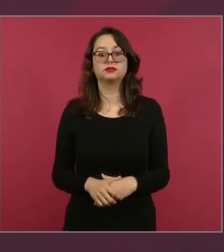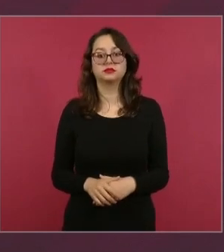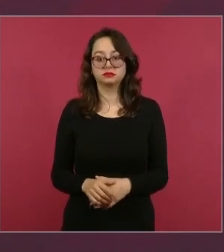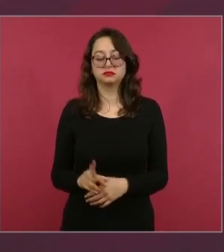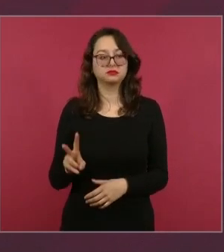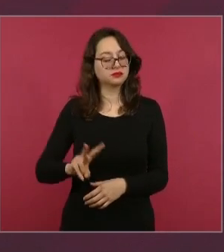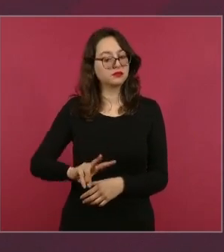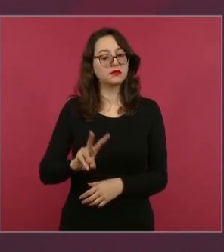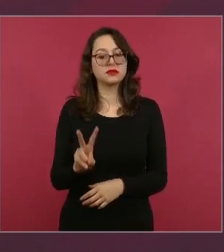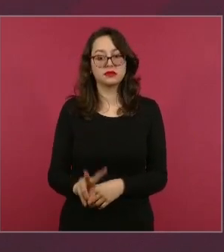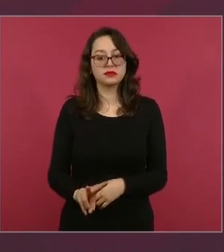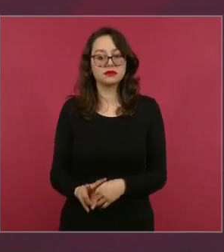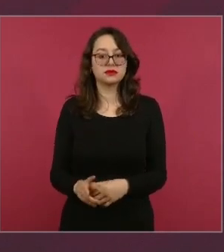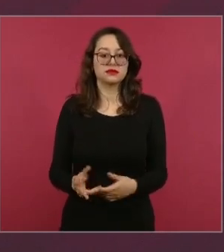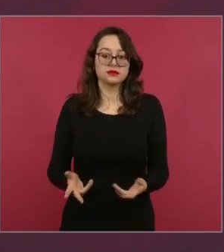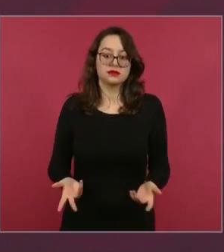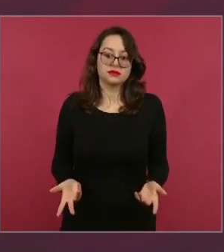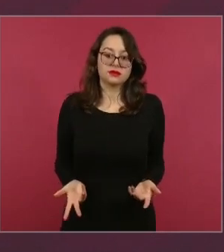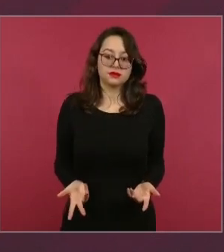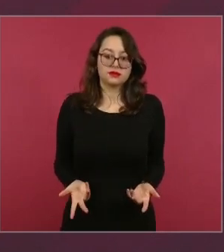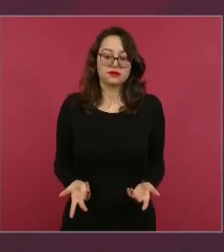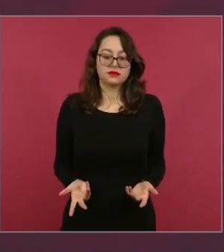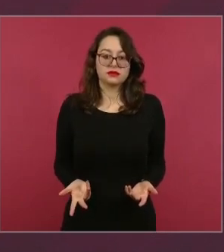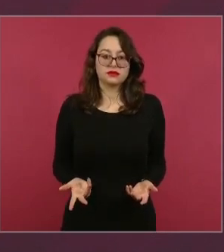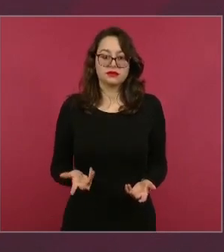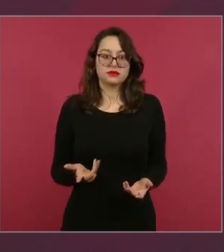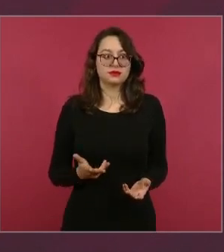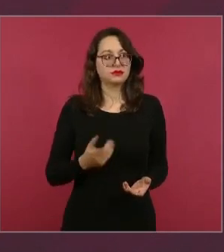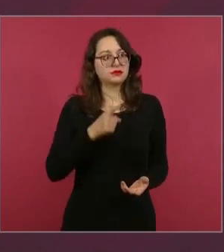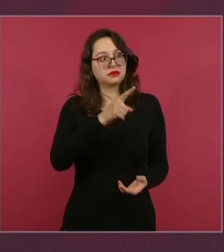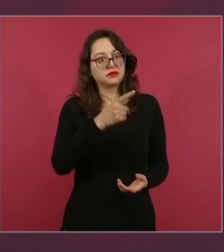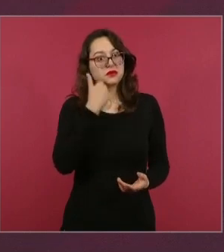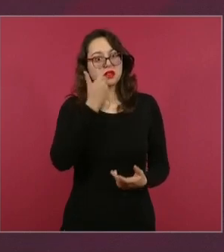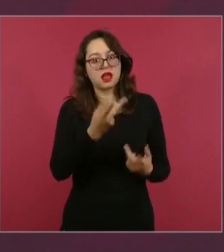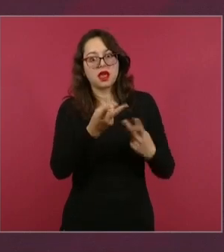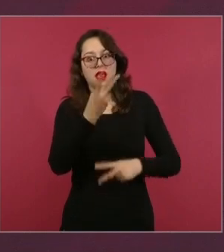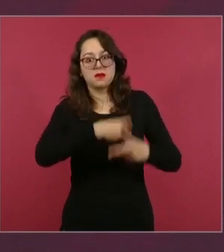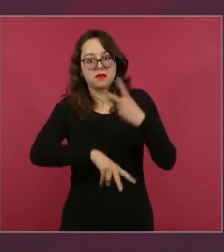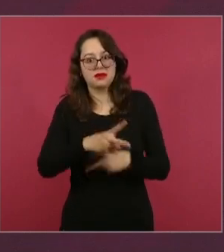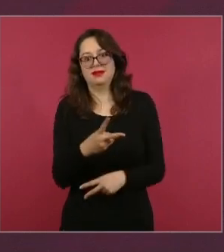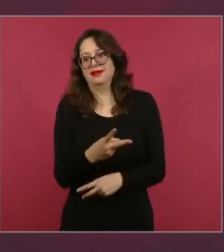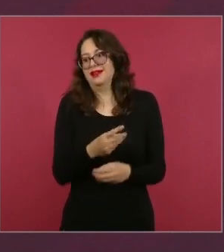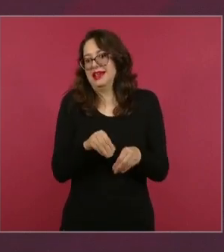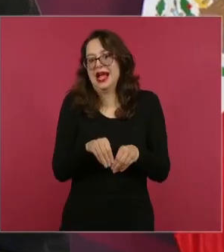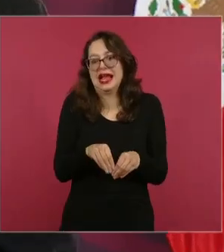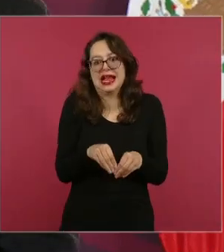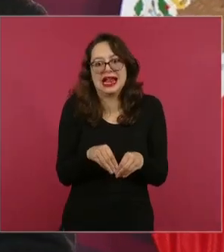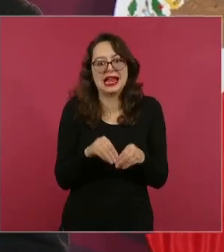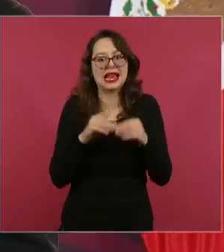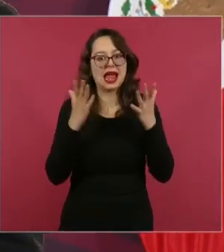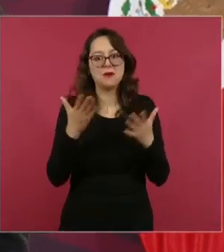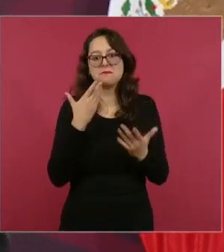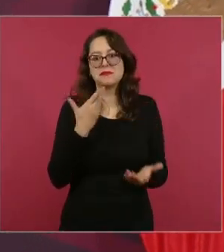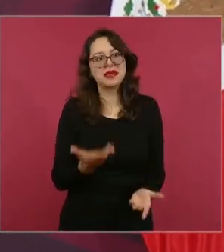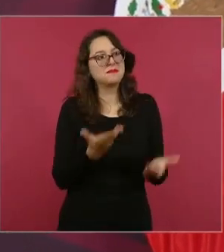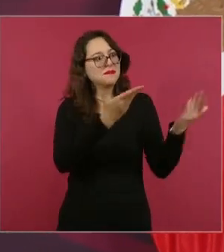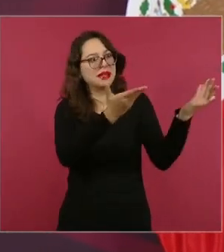mayor Entonces desde luego que son idos a México cuidarlos